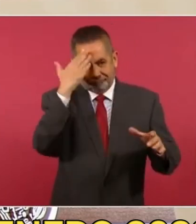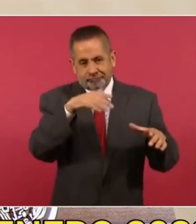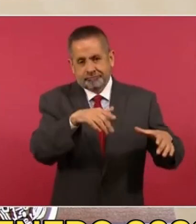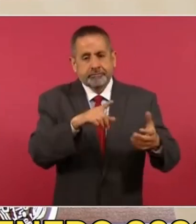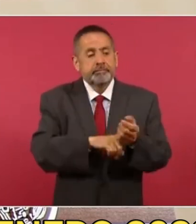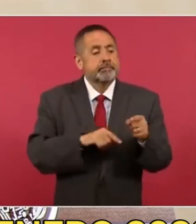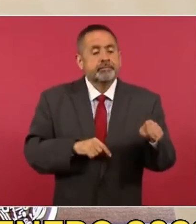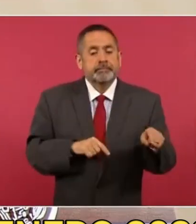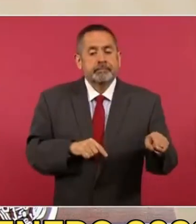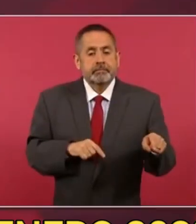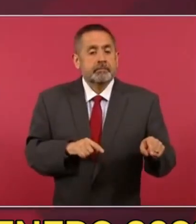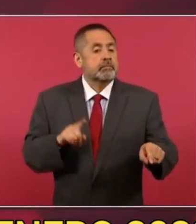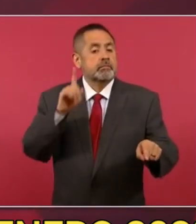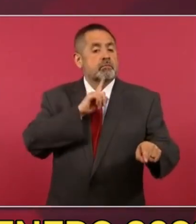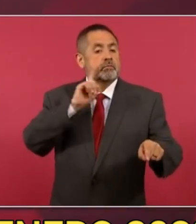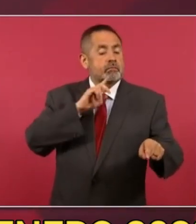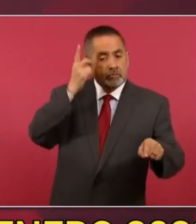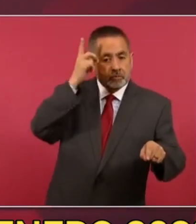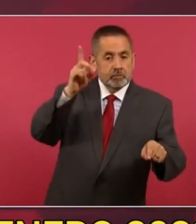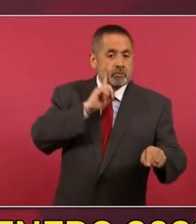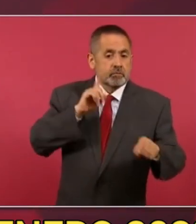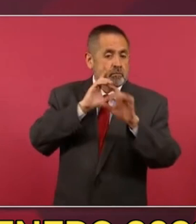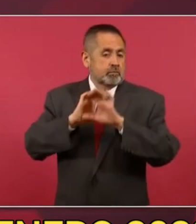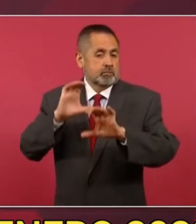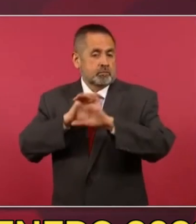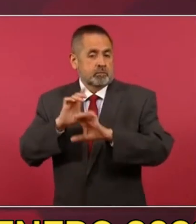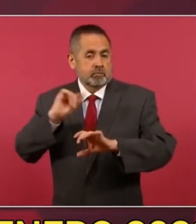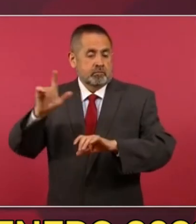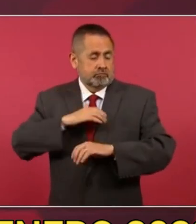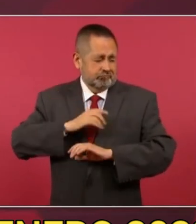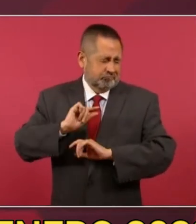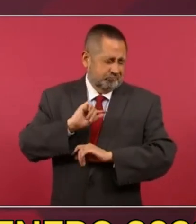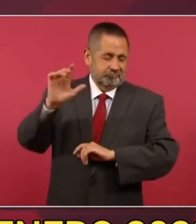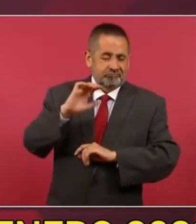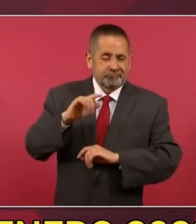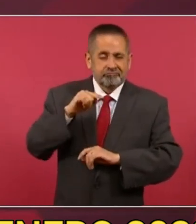de una cantante famosa.